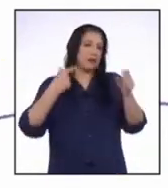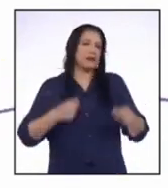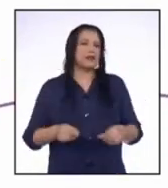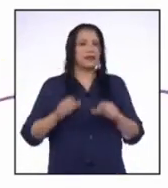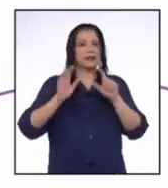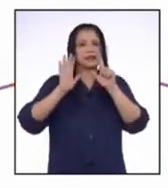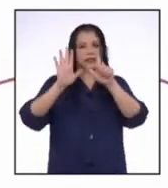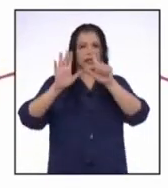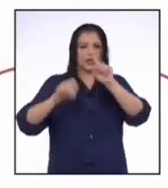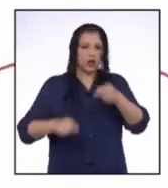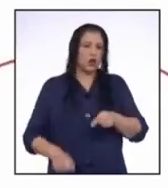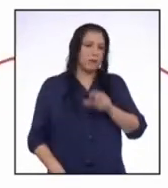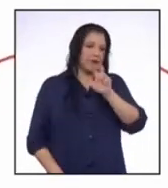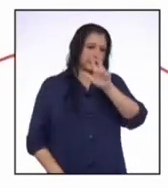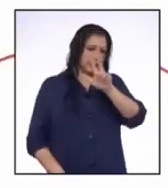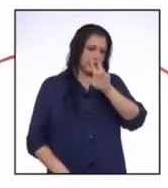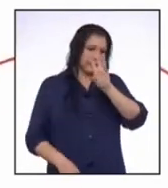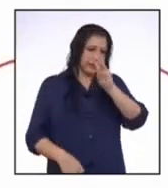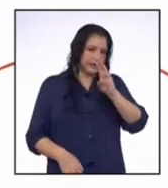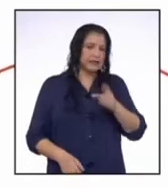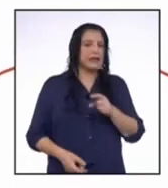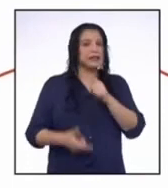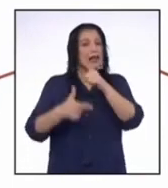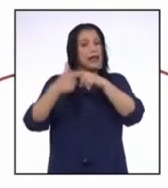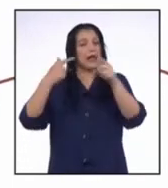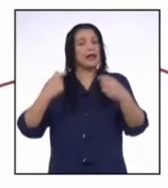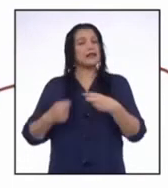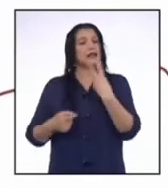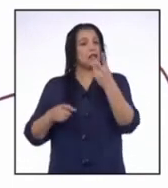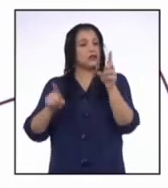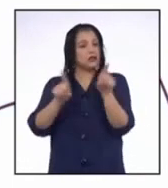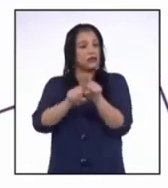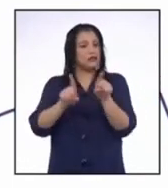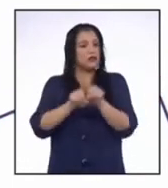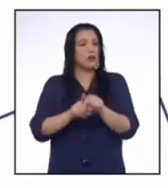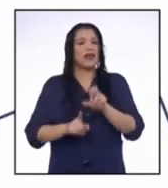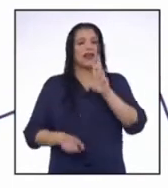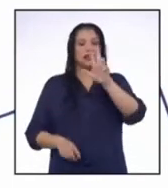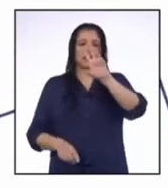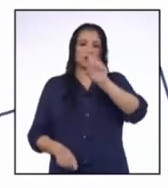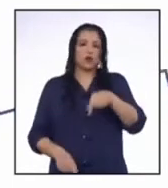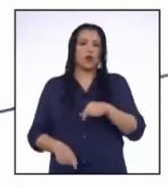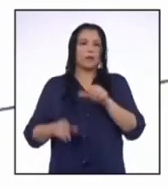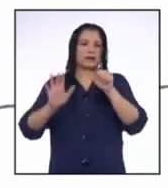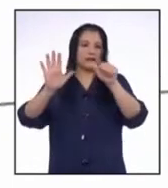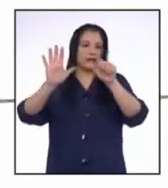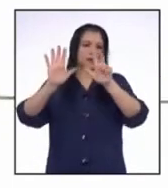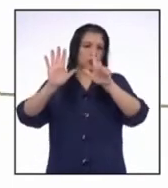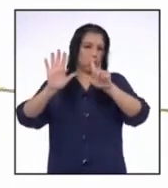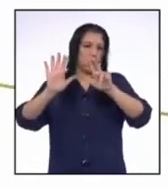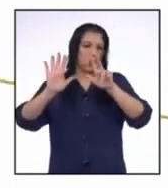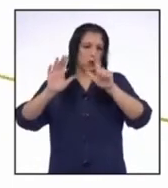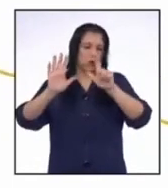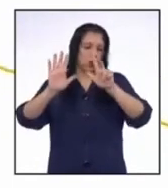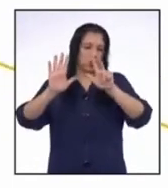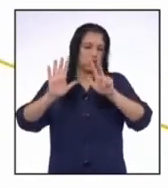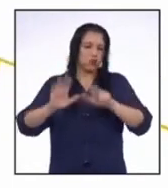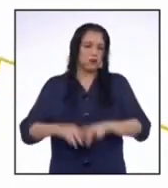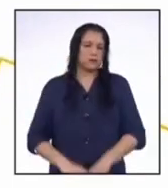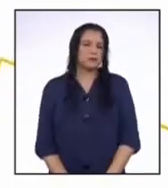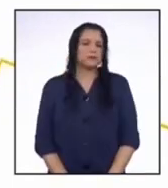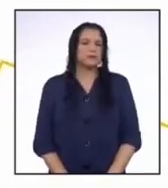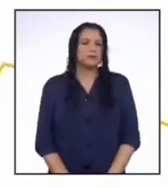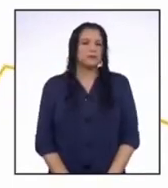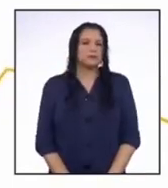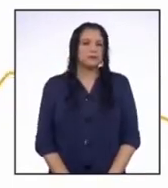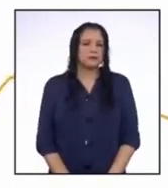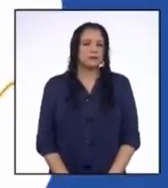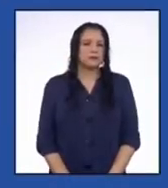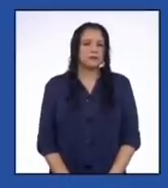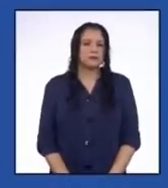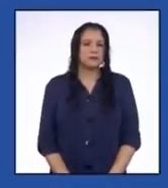enteros 36 centésimos entre 2 es 3 enteros 68 centésimos.